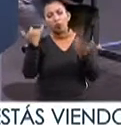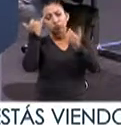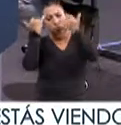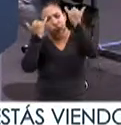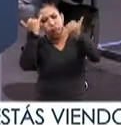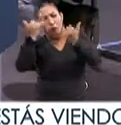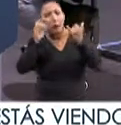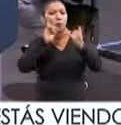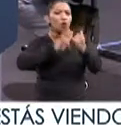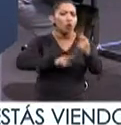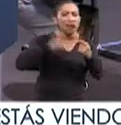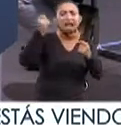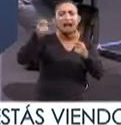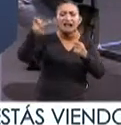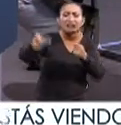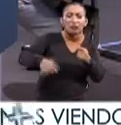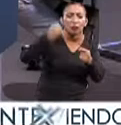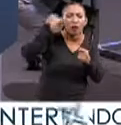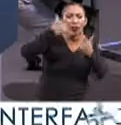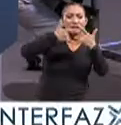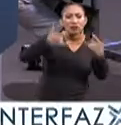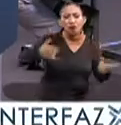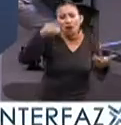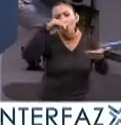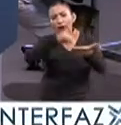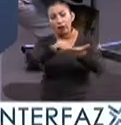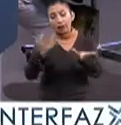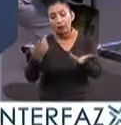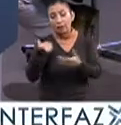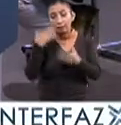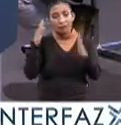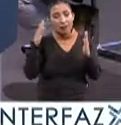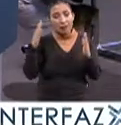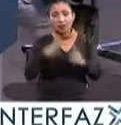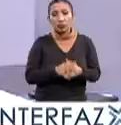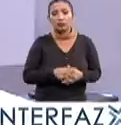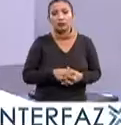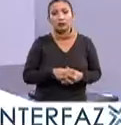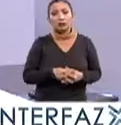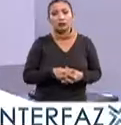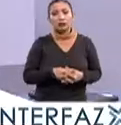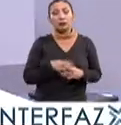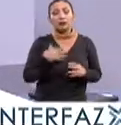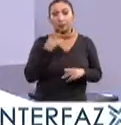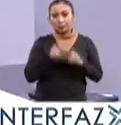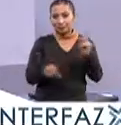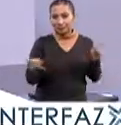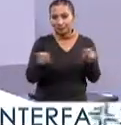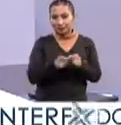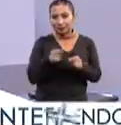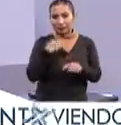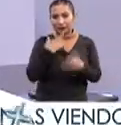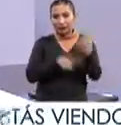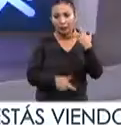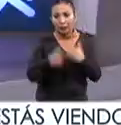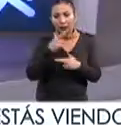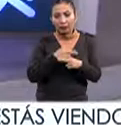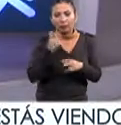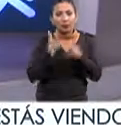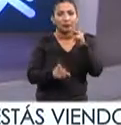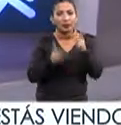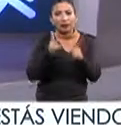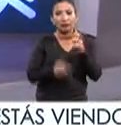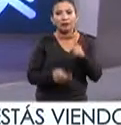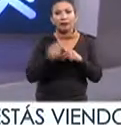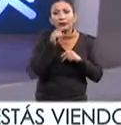la mujer, de la representación de la mujer en la historia, etcétera. Bueno, es fascinante. De los palacios. Sí, vamos a hacer una breve pausa y al regresar pues seguimos platicando